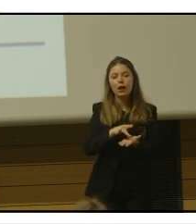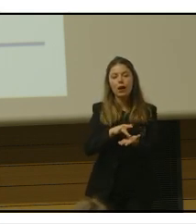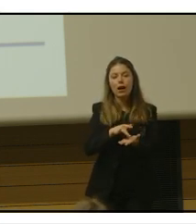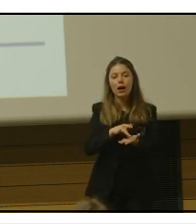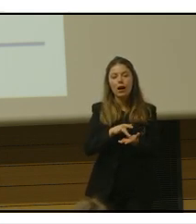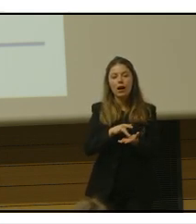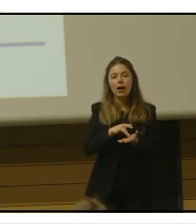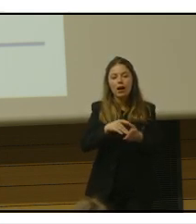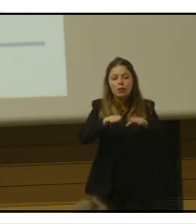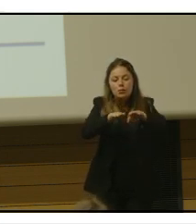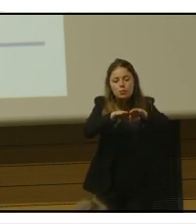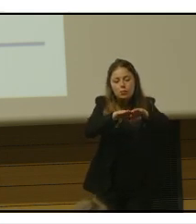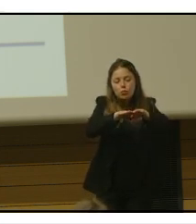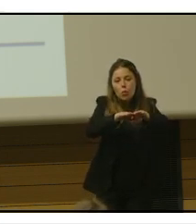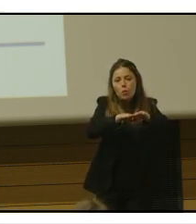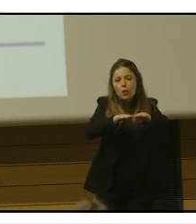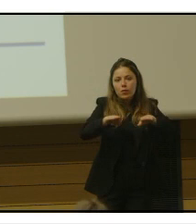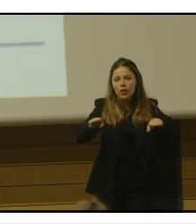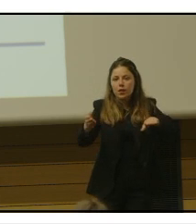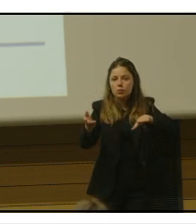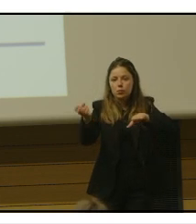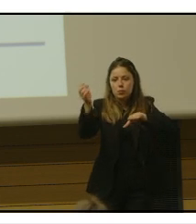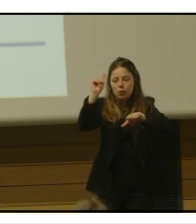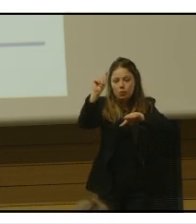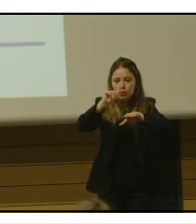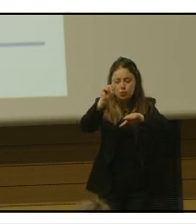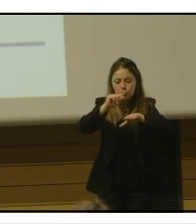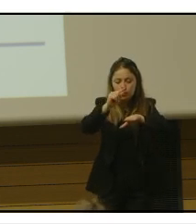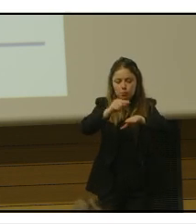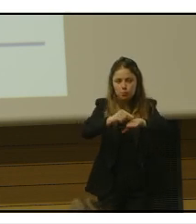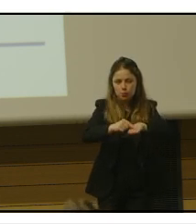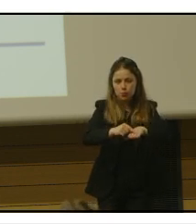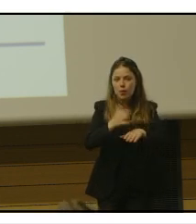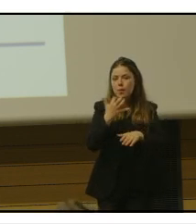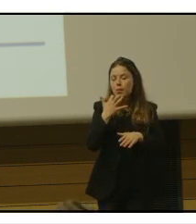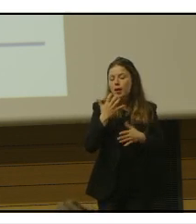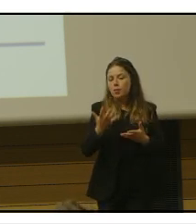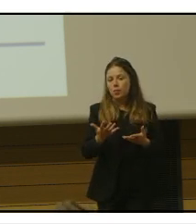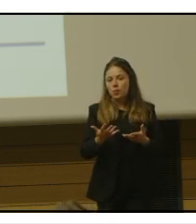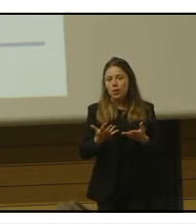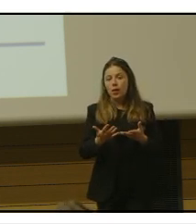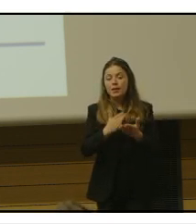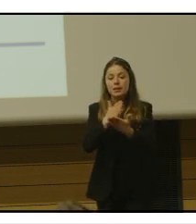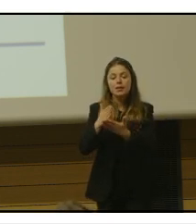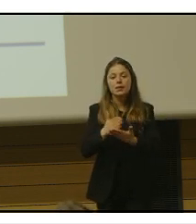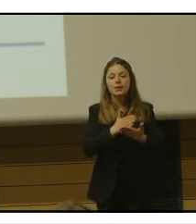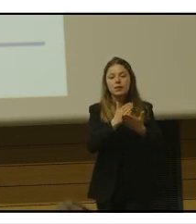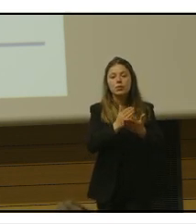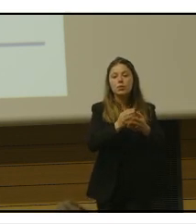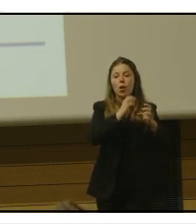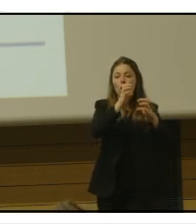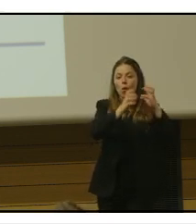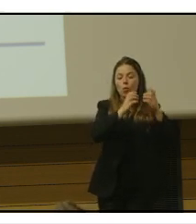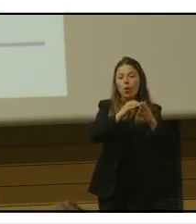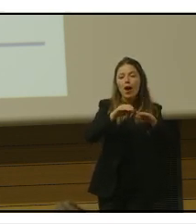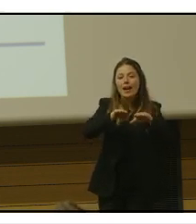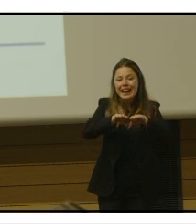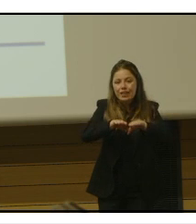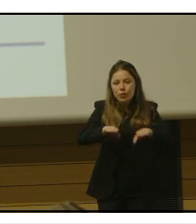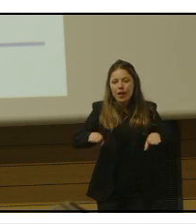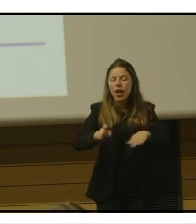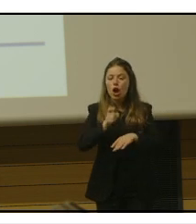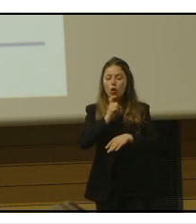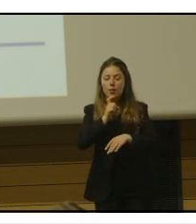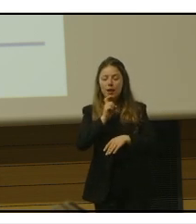se colocan sobre determinadas superficies. Coexiste con el humo ambiental de tabaco y por eso el estudio del humo residual va a ser tan